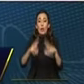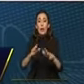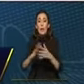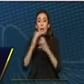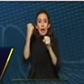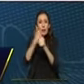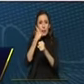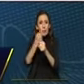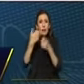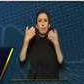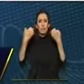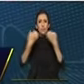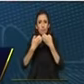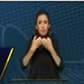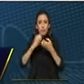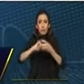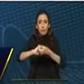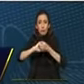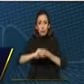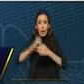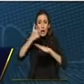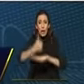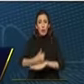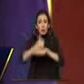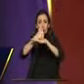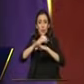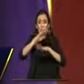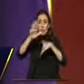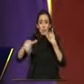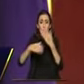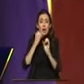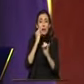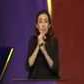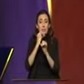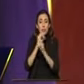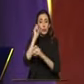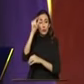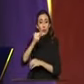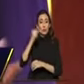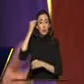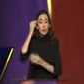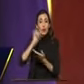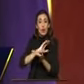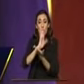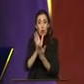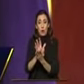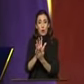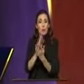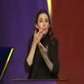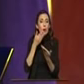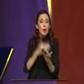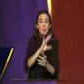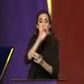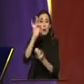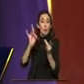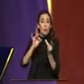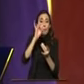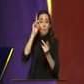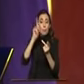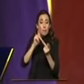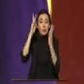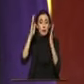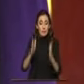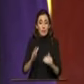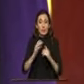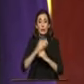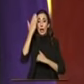trabajo unificado de todas las autoridades y funciones del Estado, de esta Asamblea Nacional, de los prefectos, alcaldes y